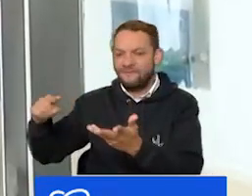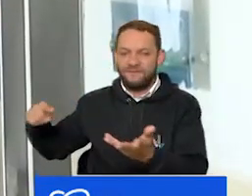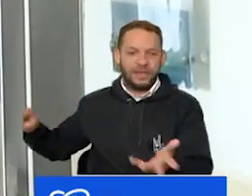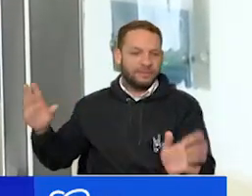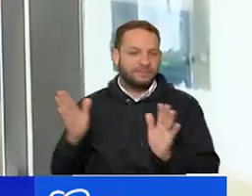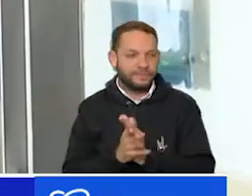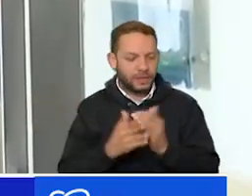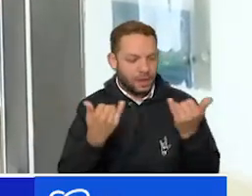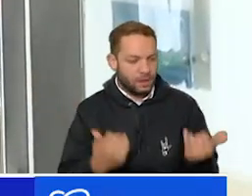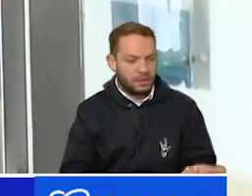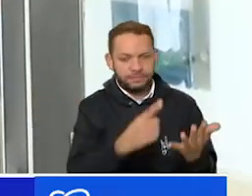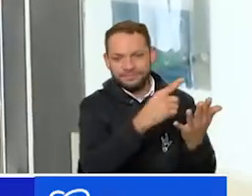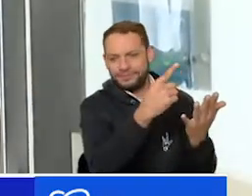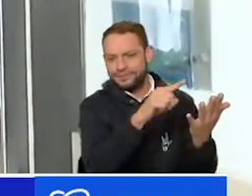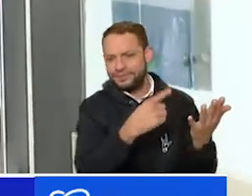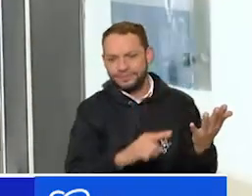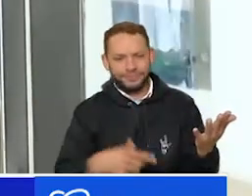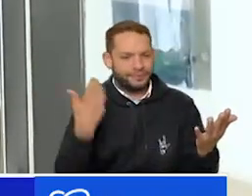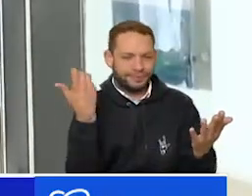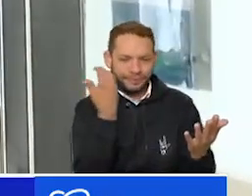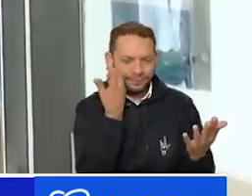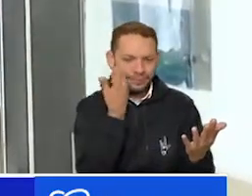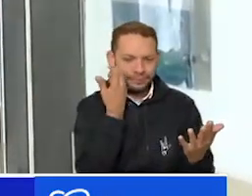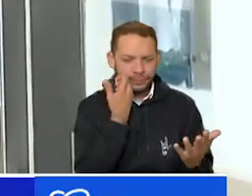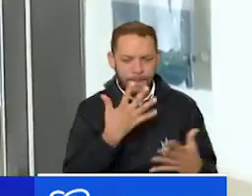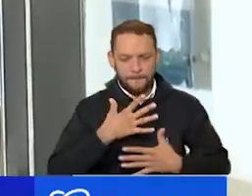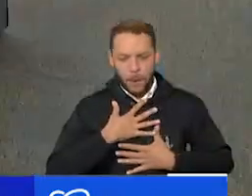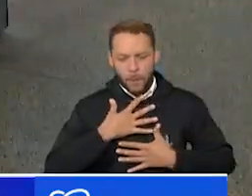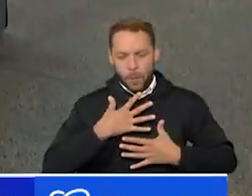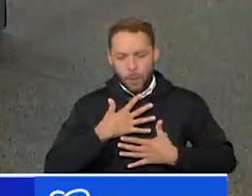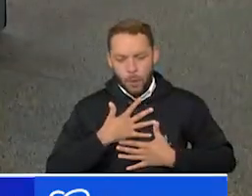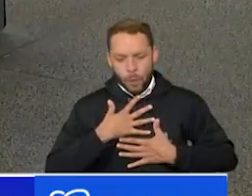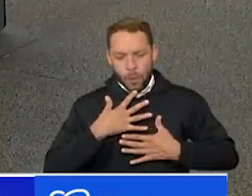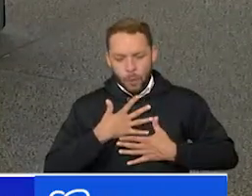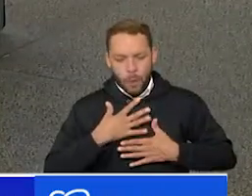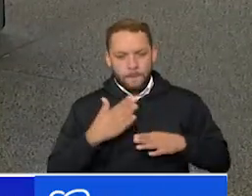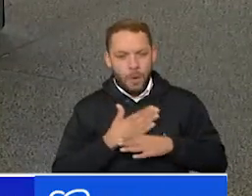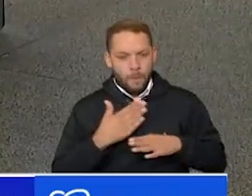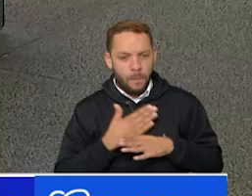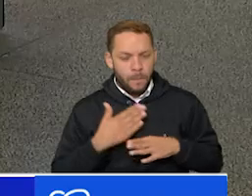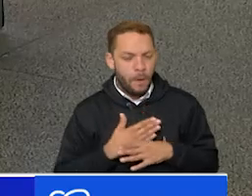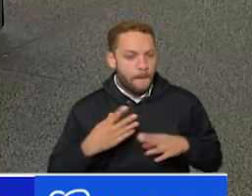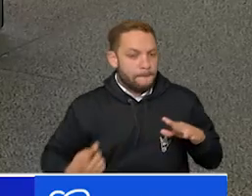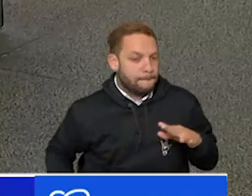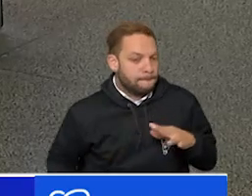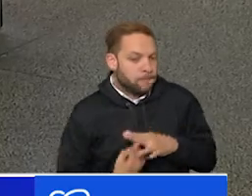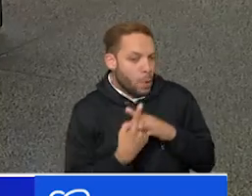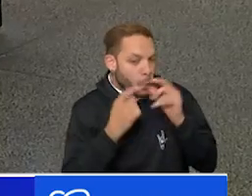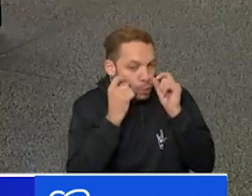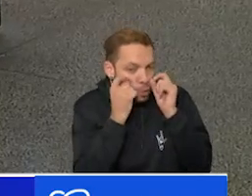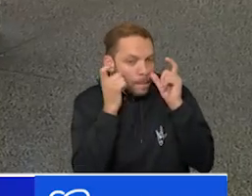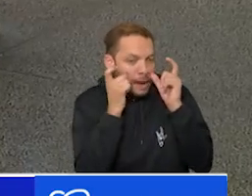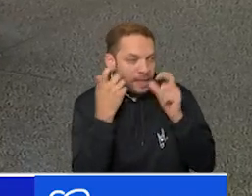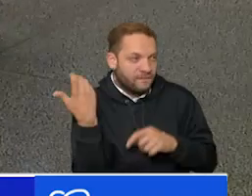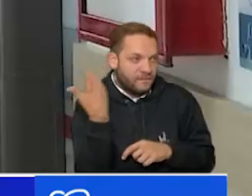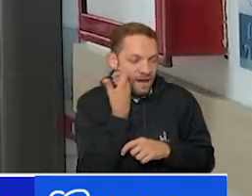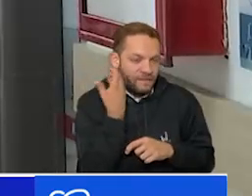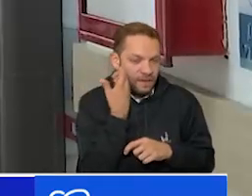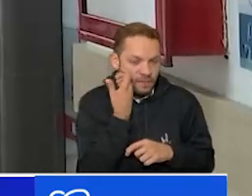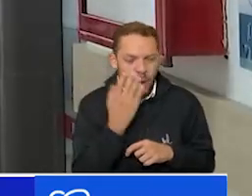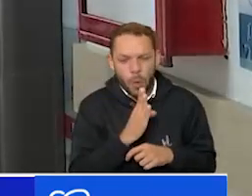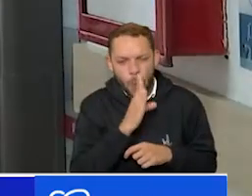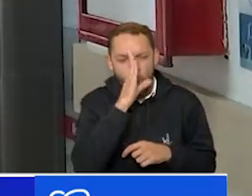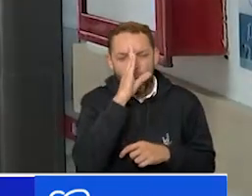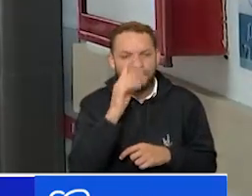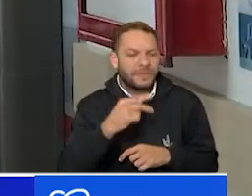Las infecciones respiratorias son enfermedades que afectan el sistema respiratorio y comienzan de forma repentina. Estas son las infecciones más comunes en el